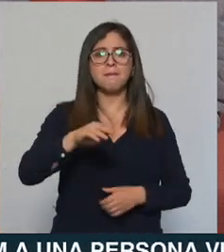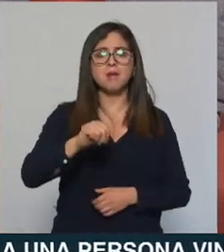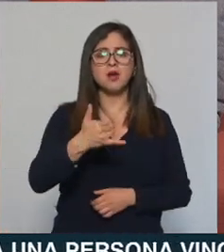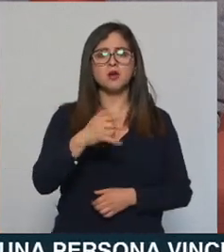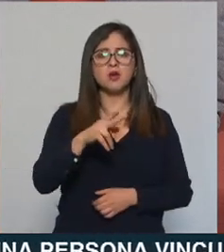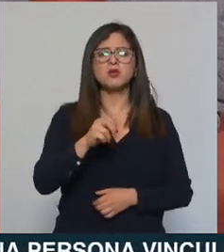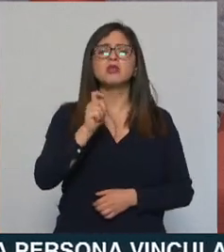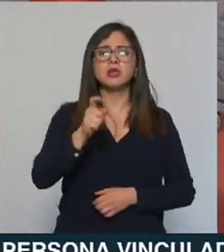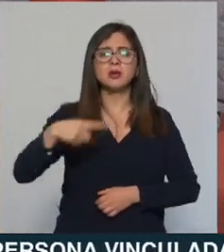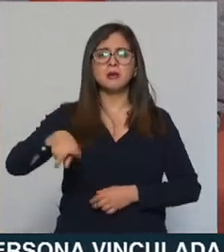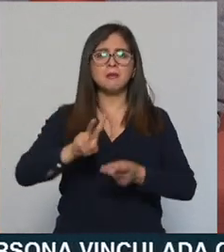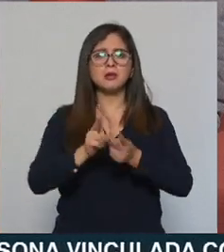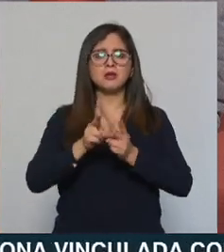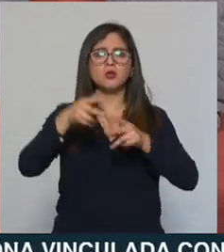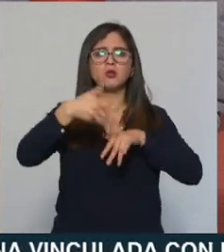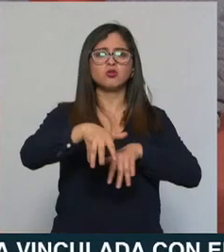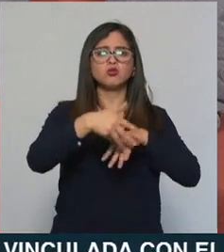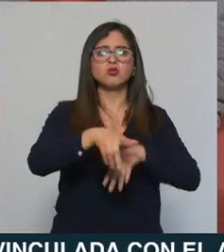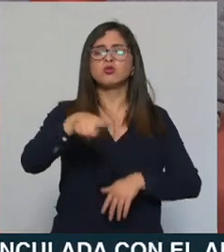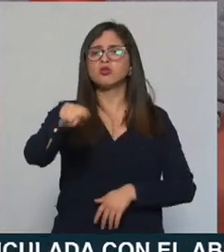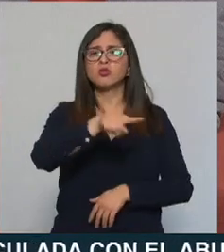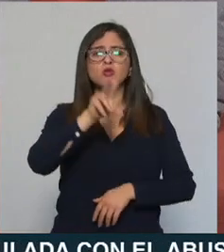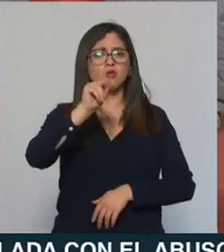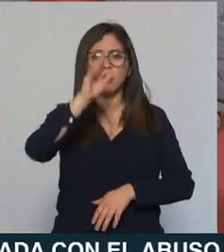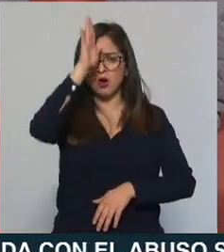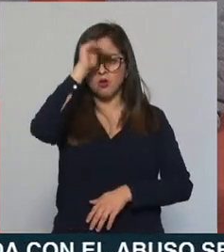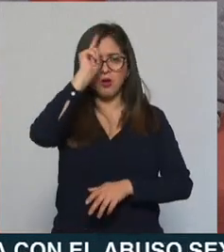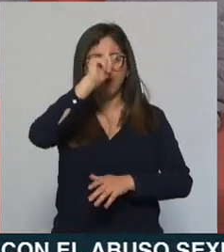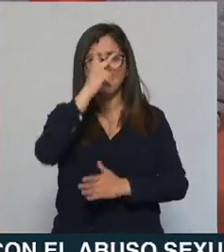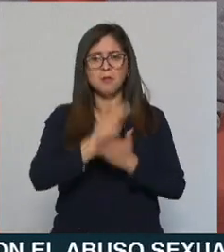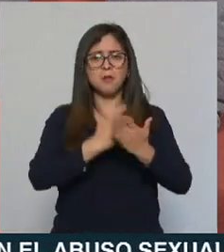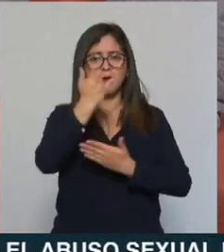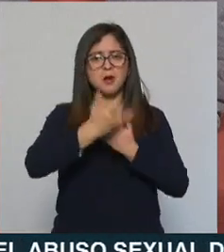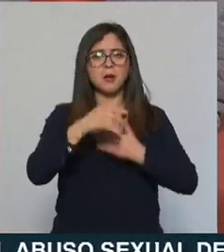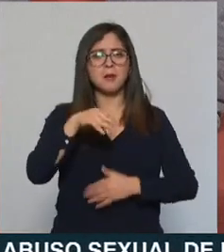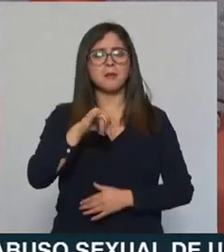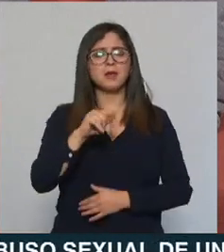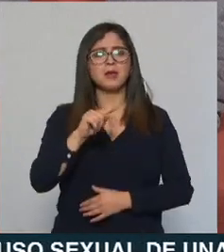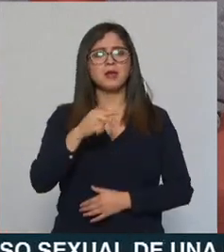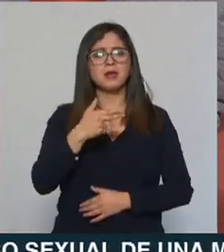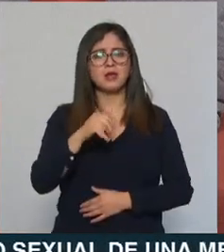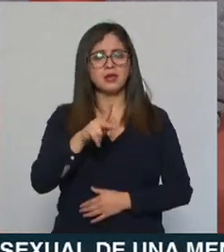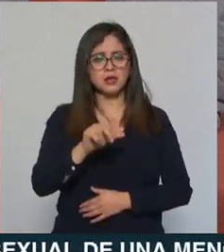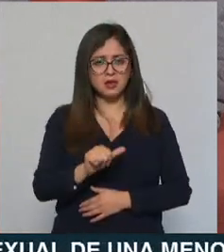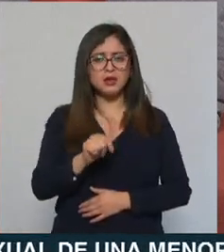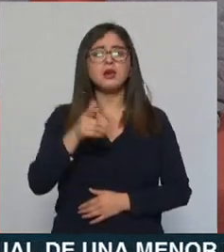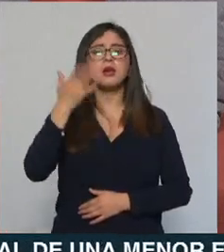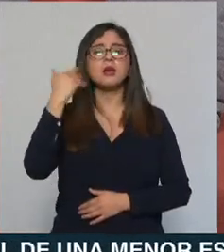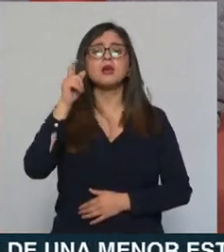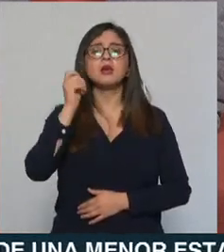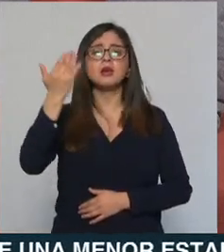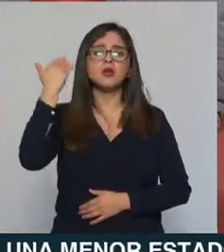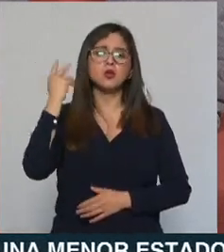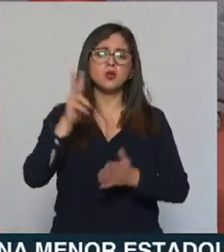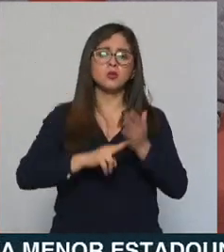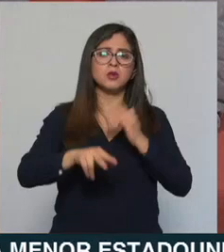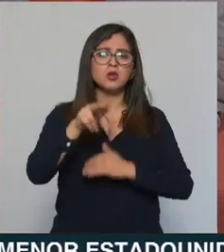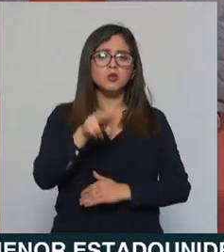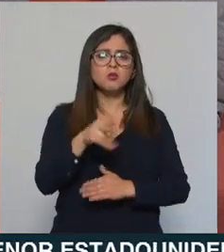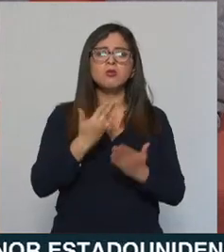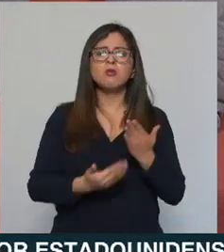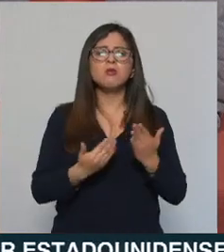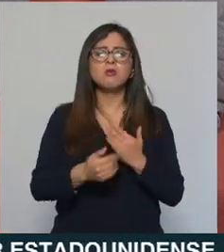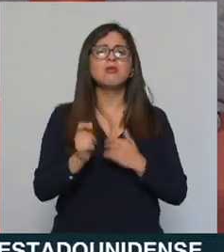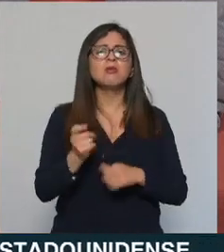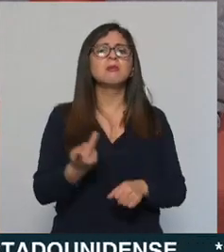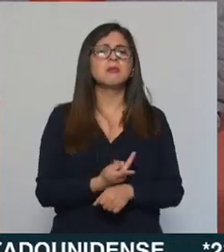han manifestado en contra del proyecto Mítica. Recordemos, las manifestaciones han ocurrido desde el 2018. Mariana, ¿qué hay en estos momentos? Buenos días.